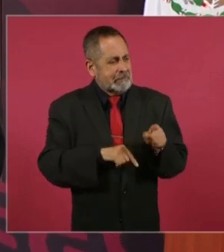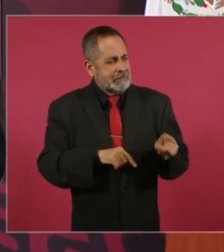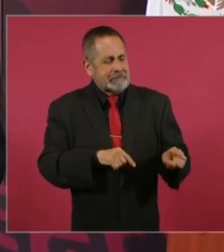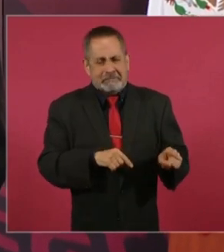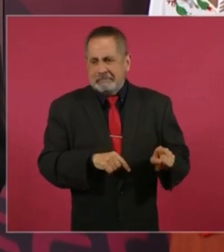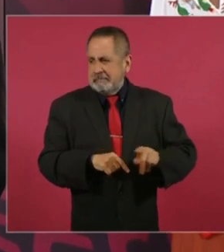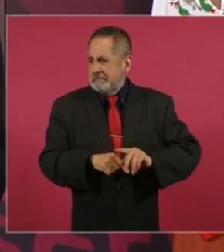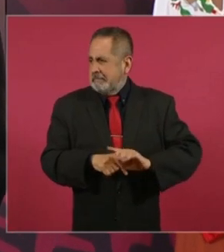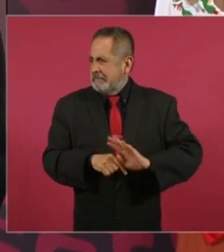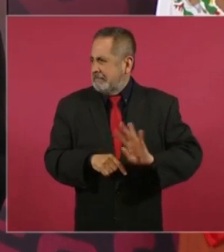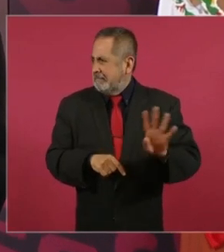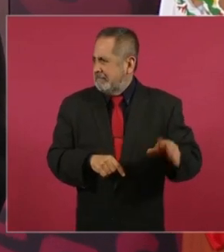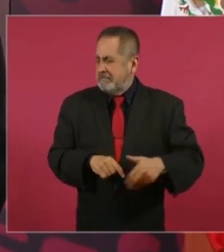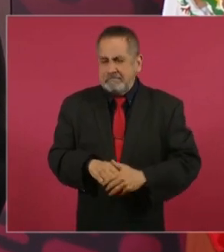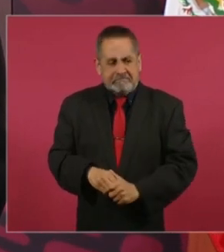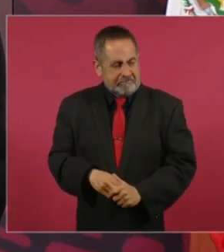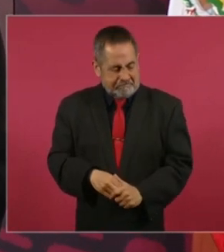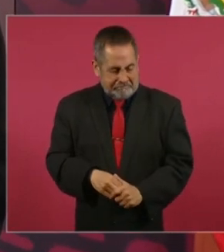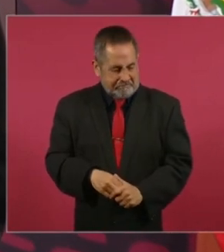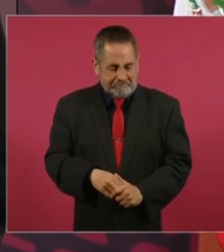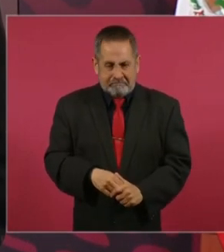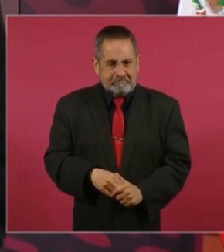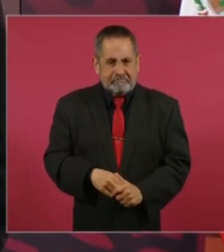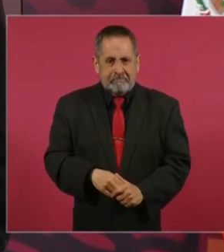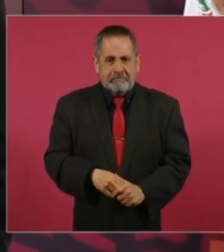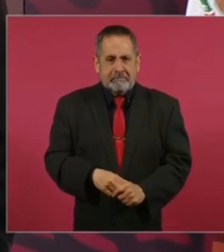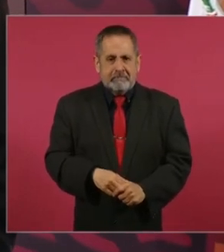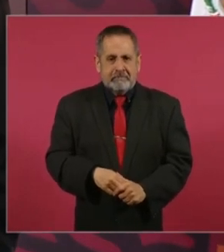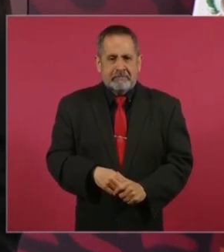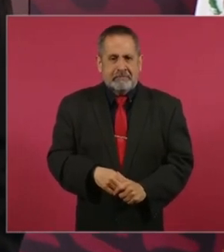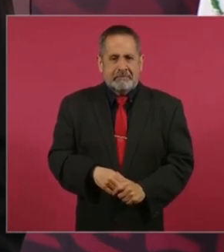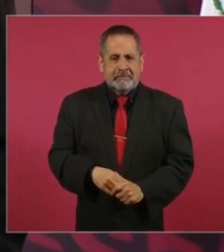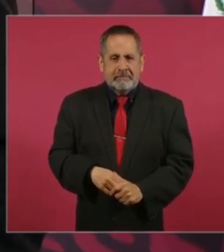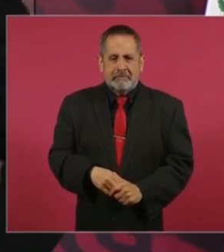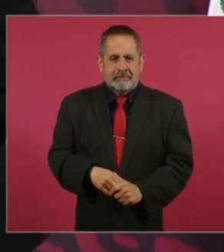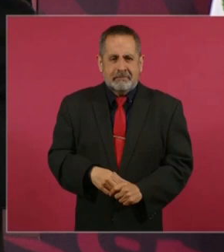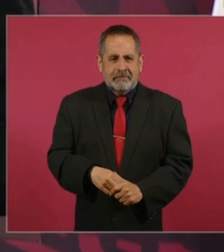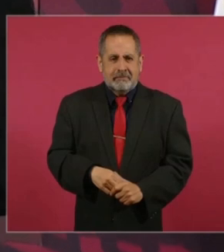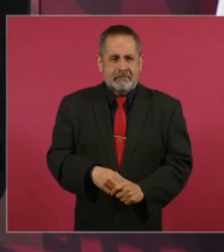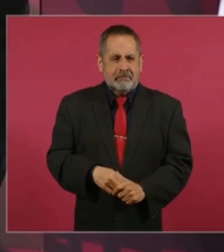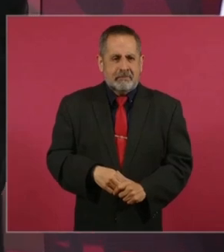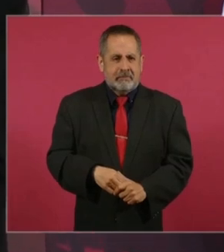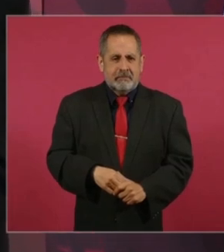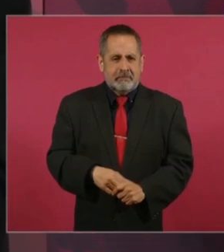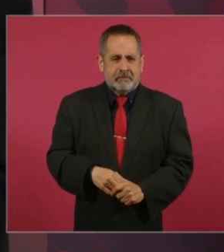porque